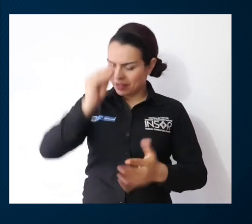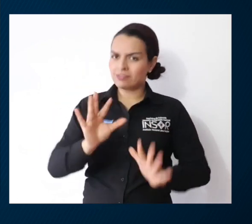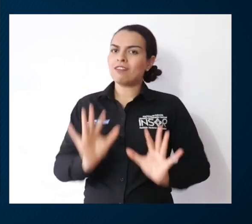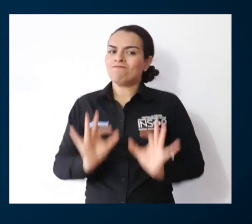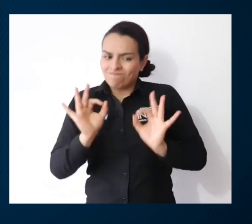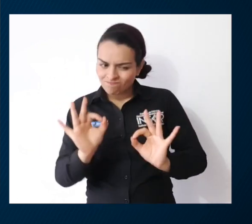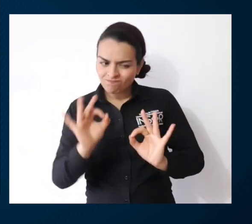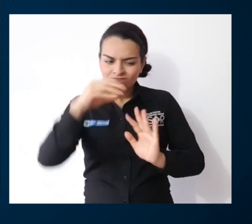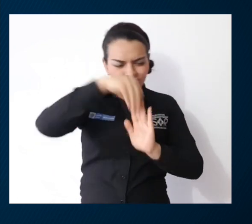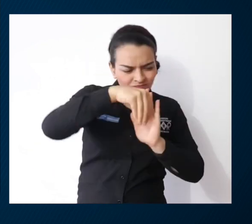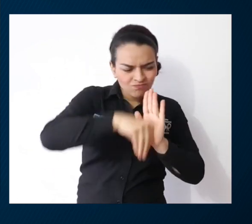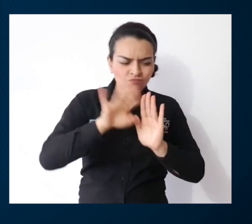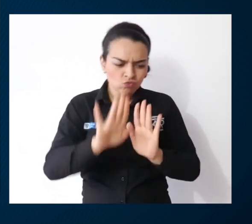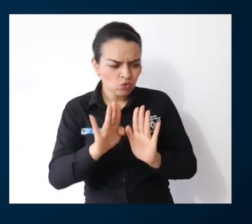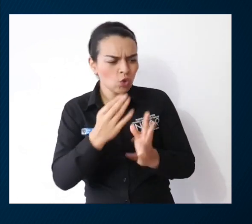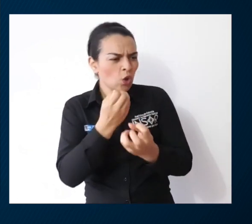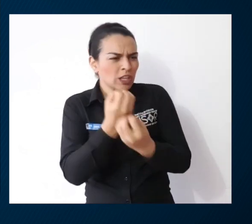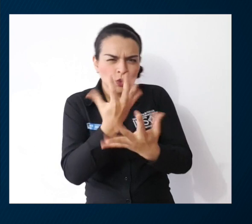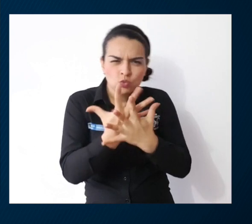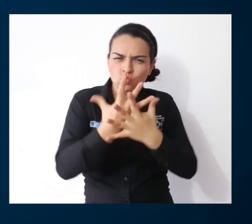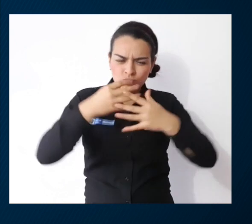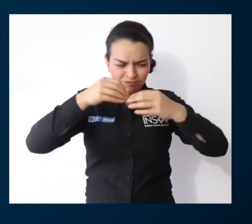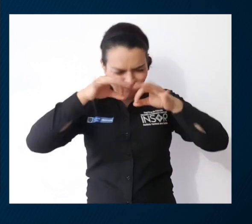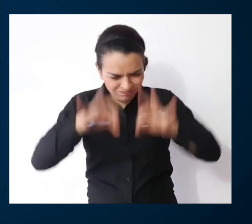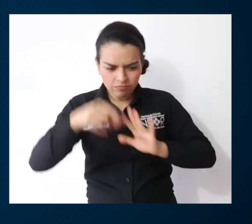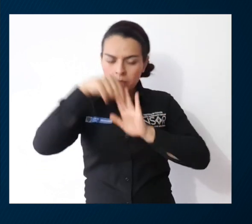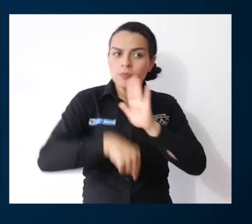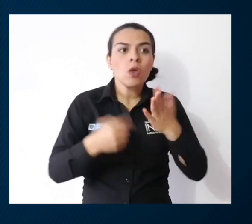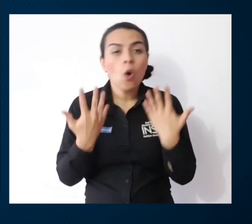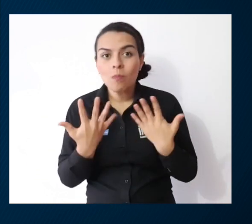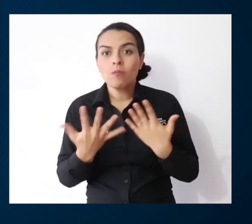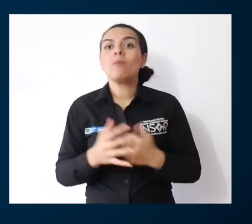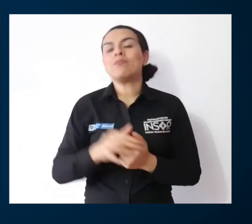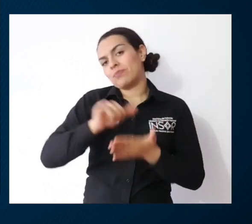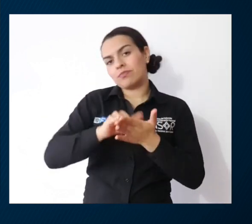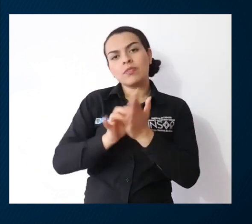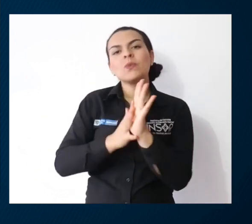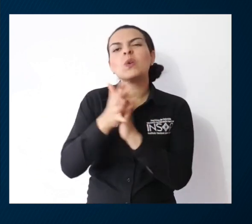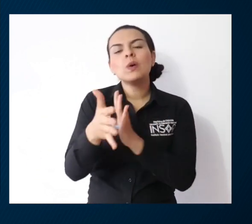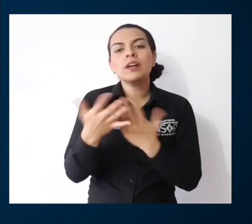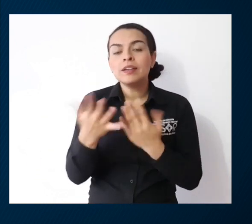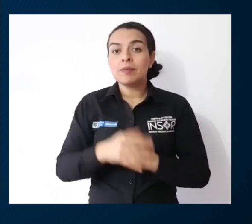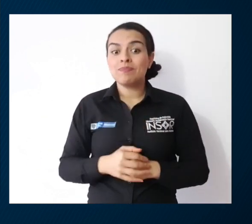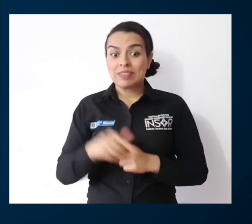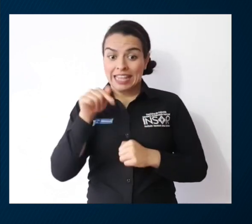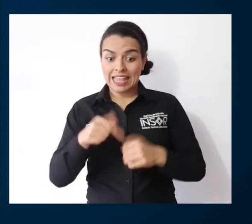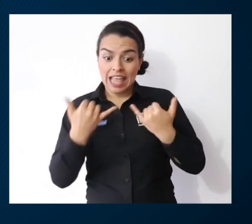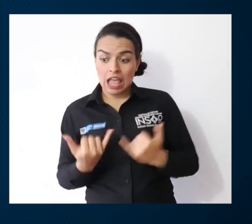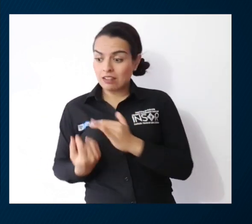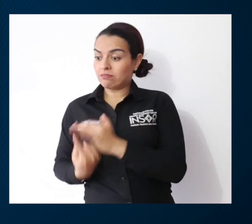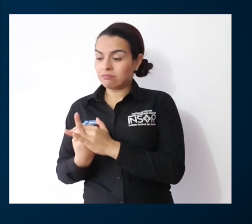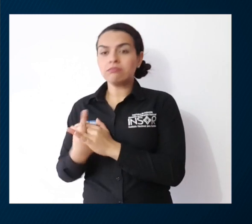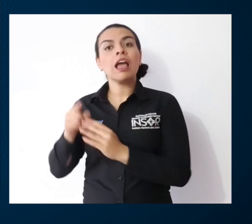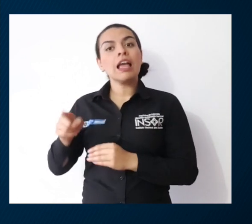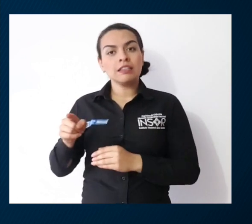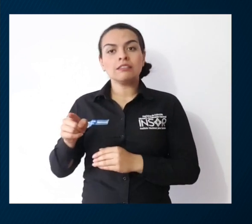Y entonces, el primer aprendizaje estructural que yo les quisiera compartir es que esta crisis tendió un puente entre las